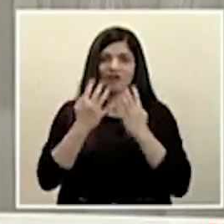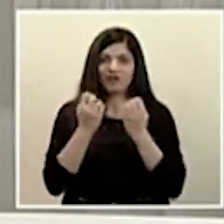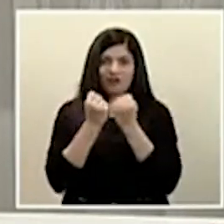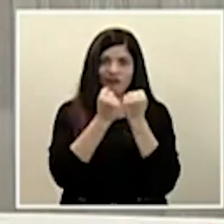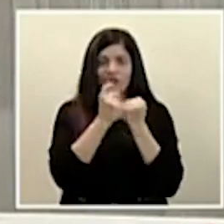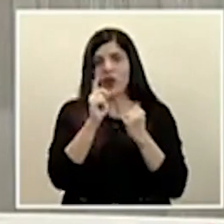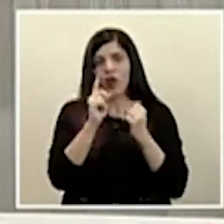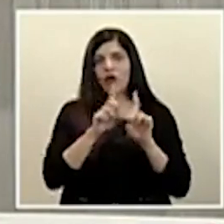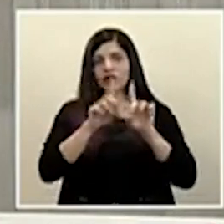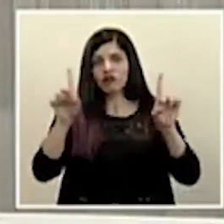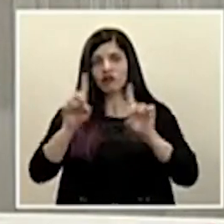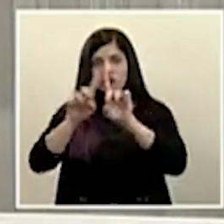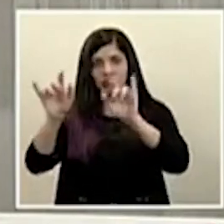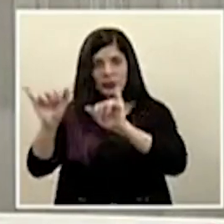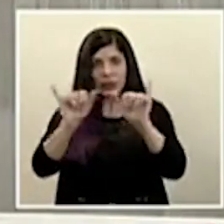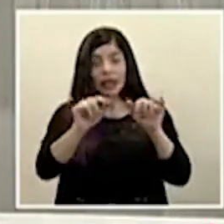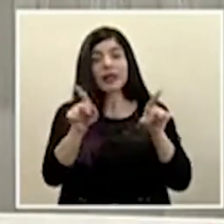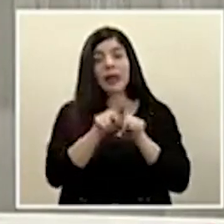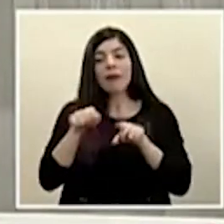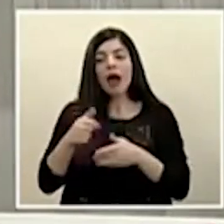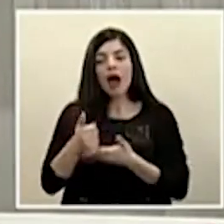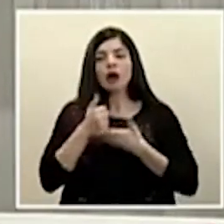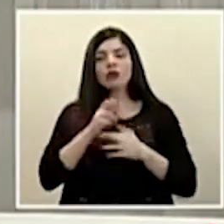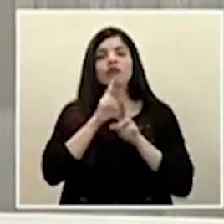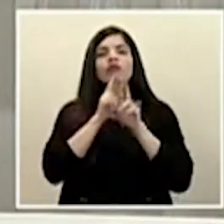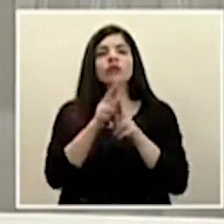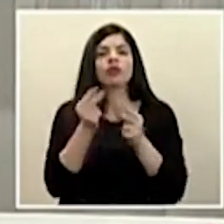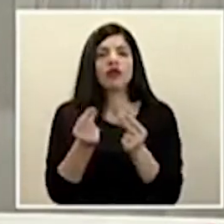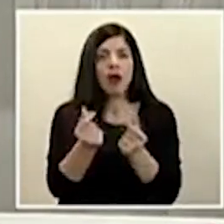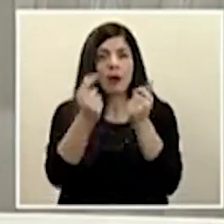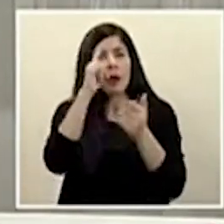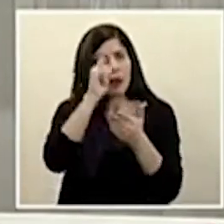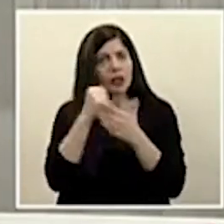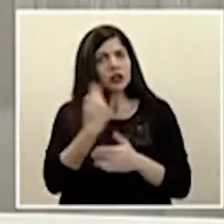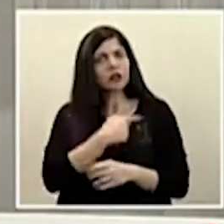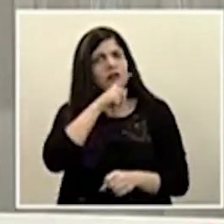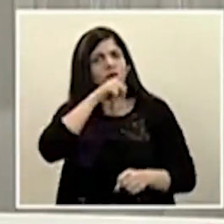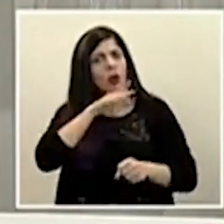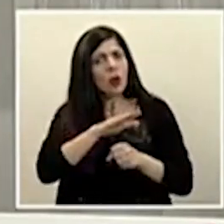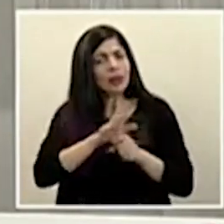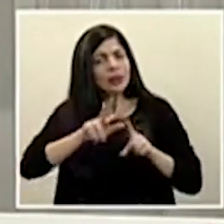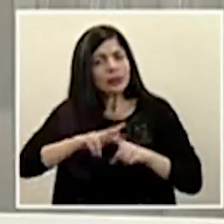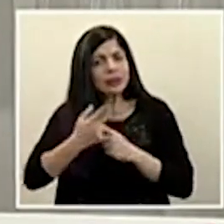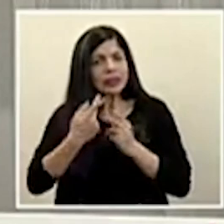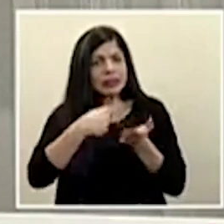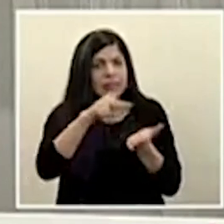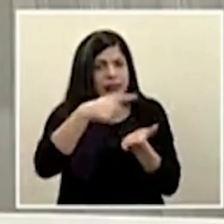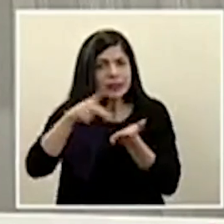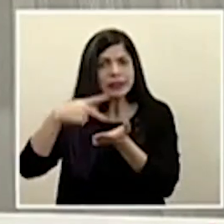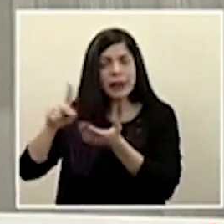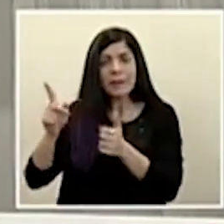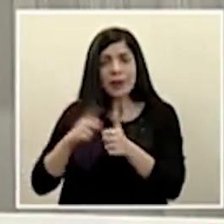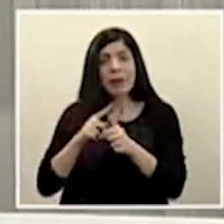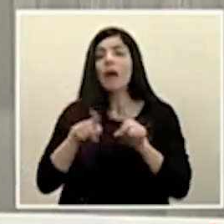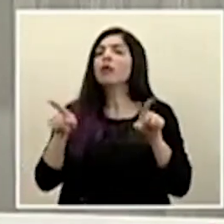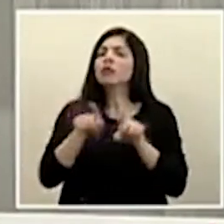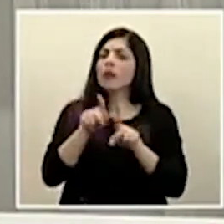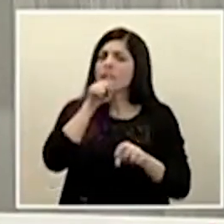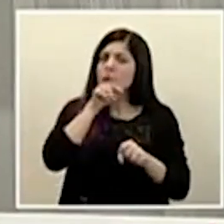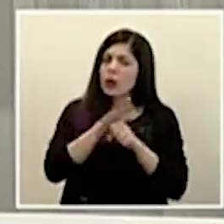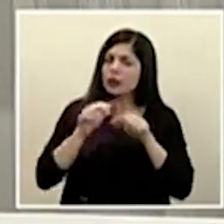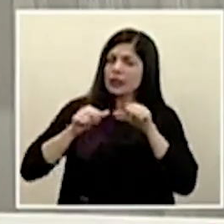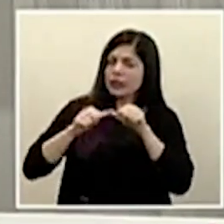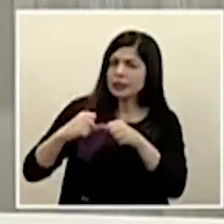permite generar una respuesta pronta. Por eso nos hemos comprometido a iniciar con estos primeros pagos, pero también nos comprometemos a